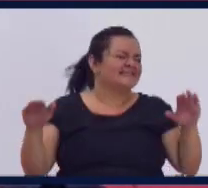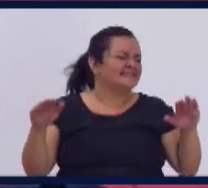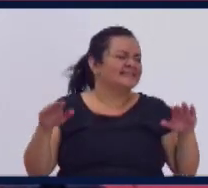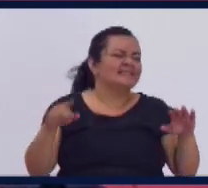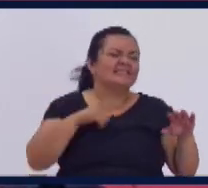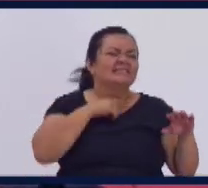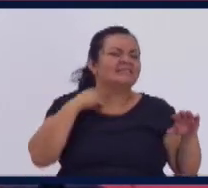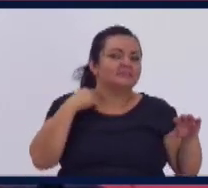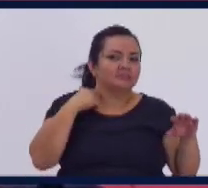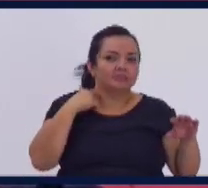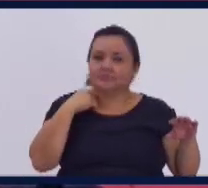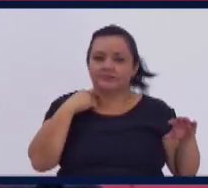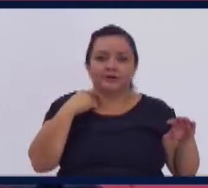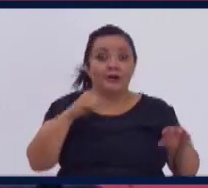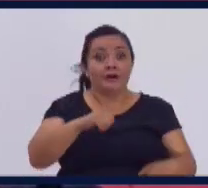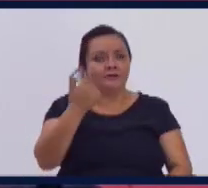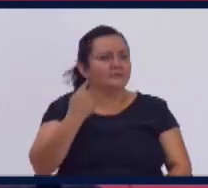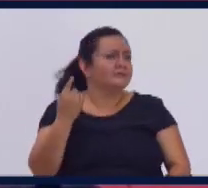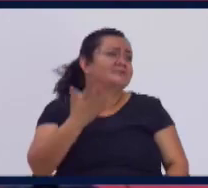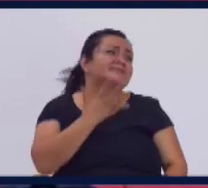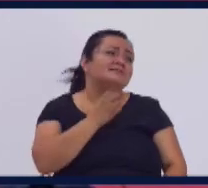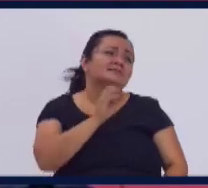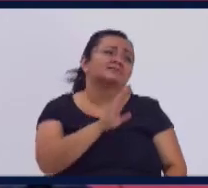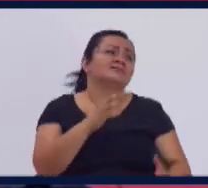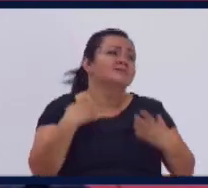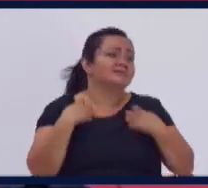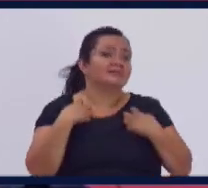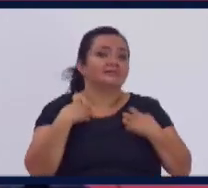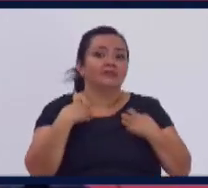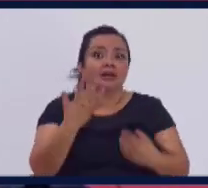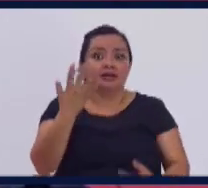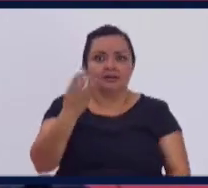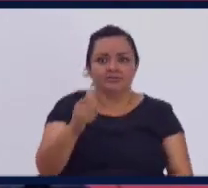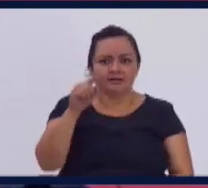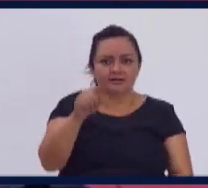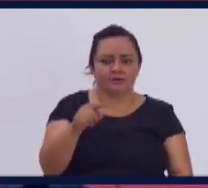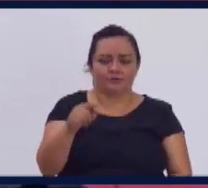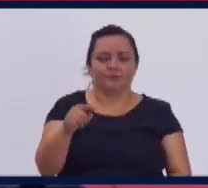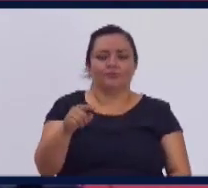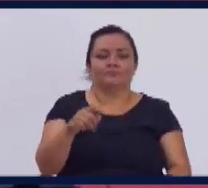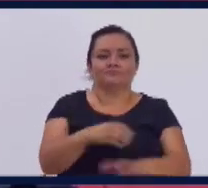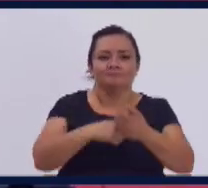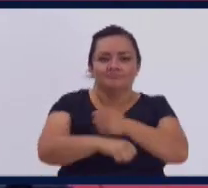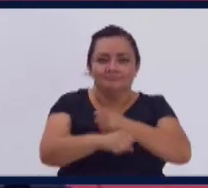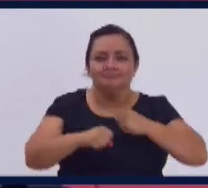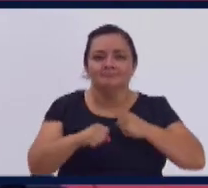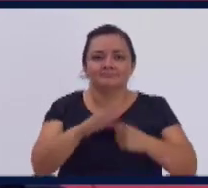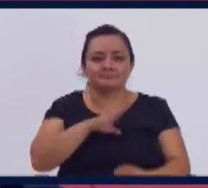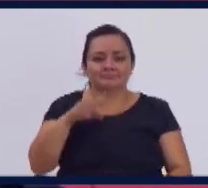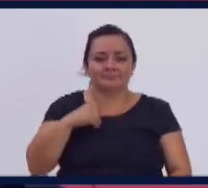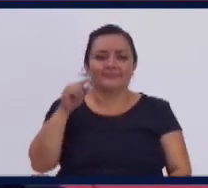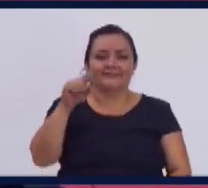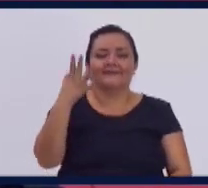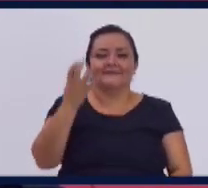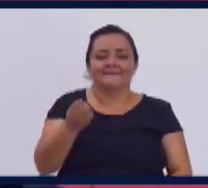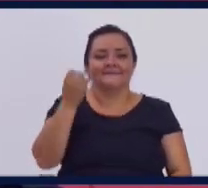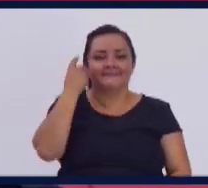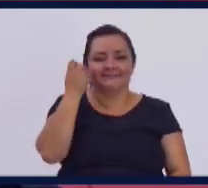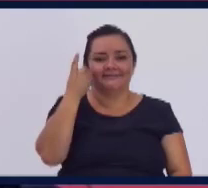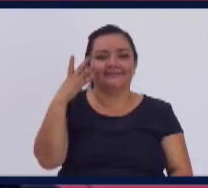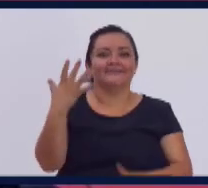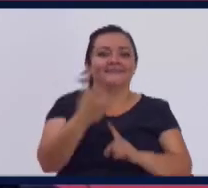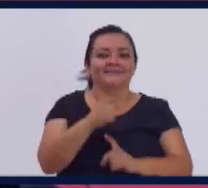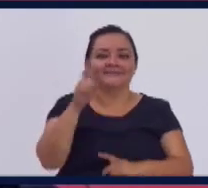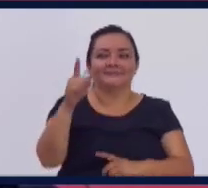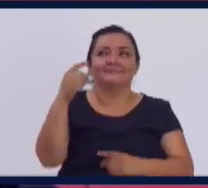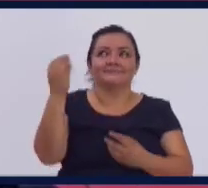estamos quitando la vida cuando otros añoran lo que nosotros tenemos. El día que tú te actives en la familia del Señor, vas a entender para qué naciste